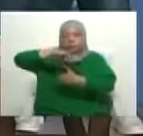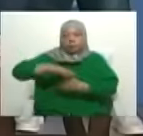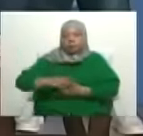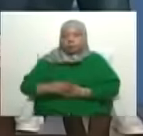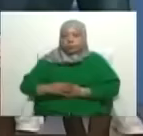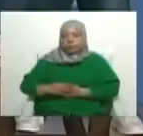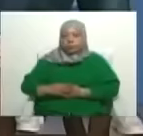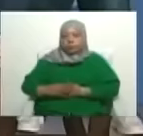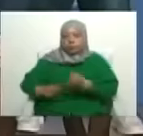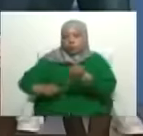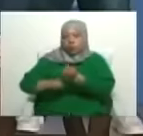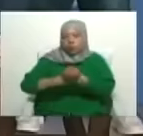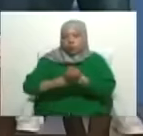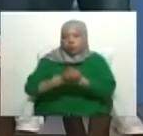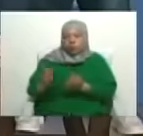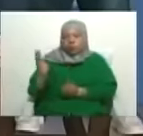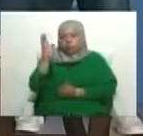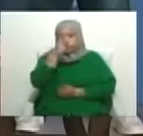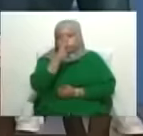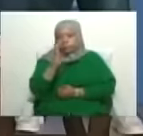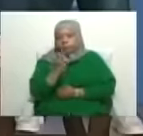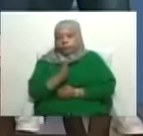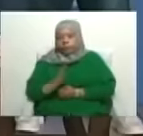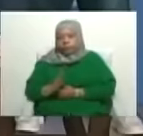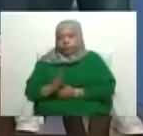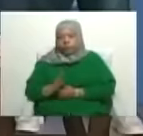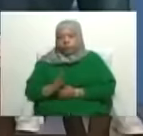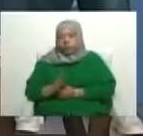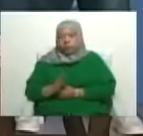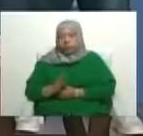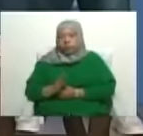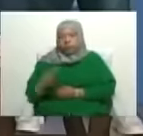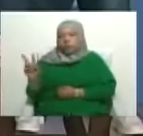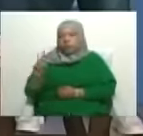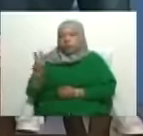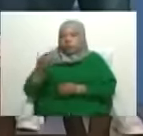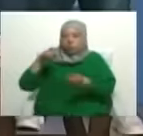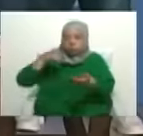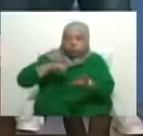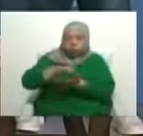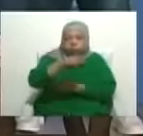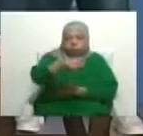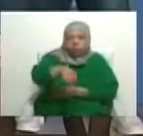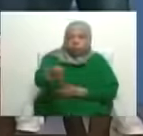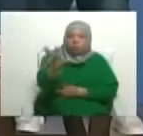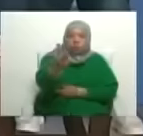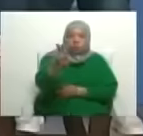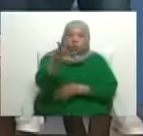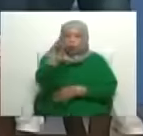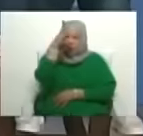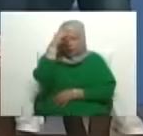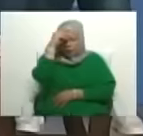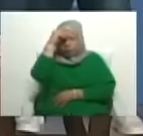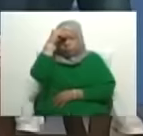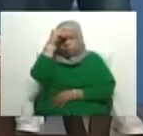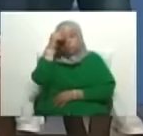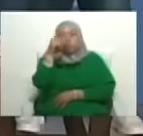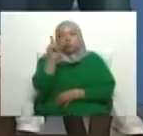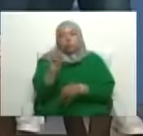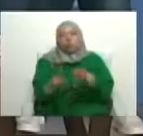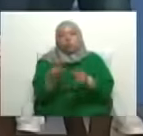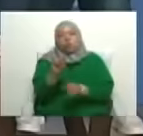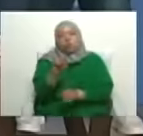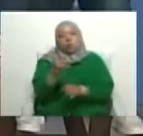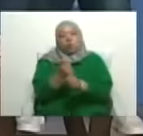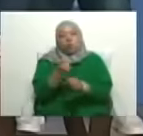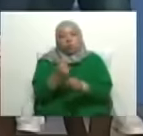con apoyo del Brasil, para invadir Venezuela. Ahora entendemos por qué el punto uno es